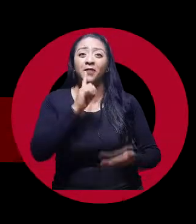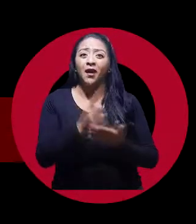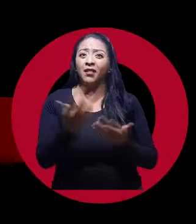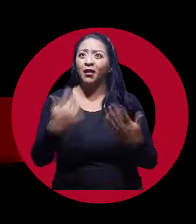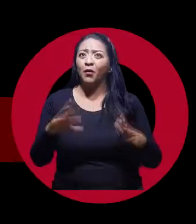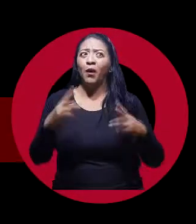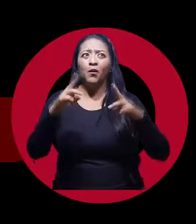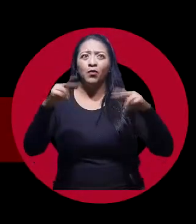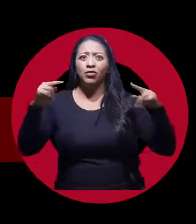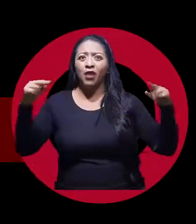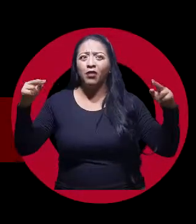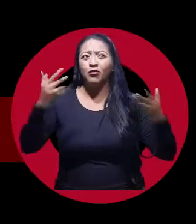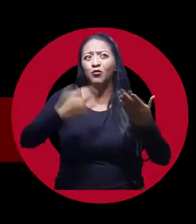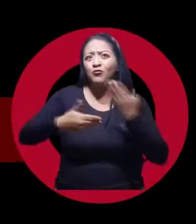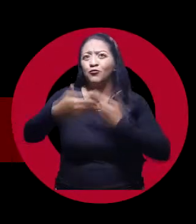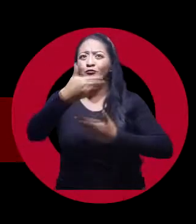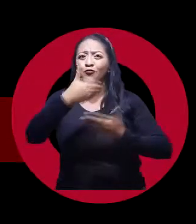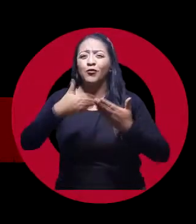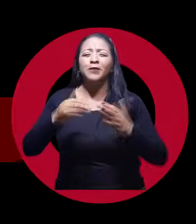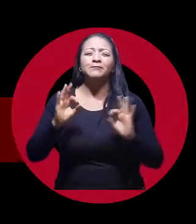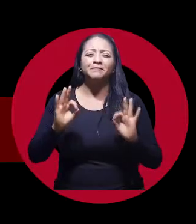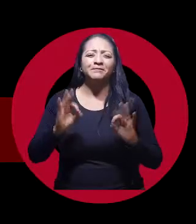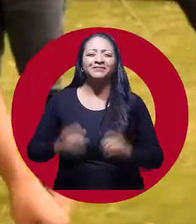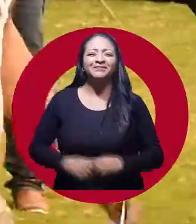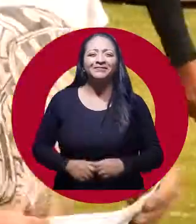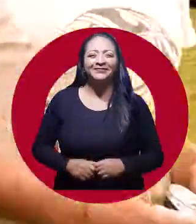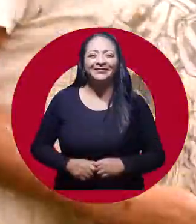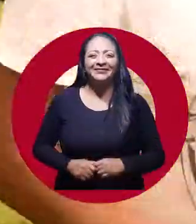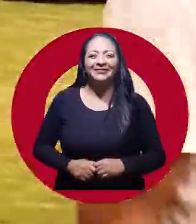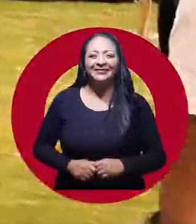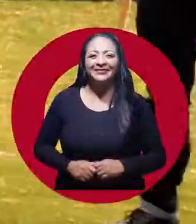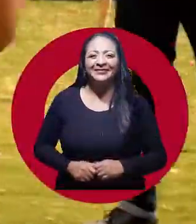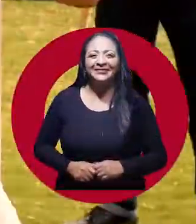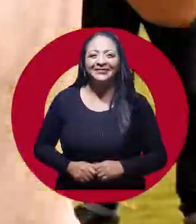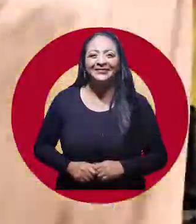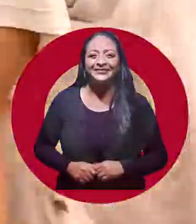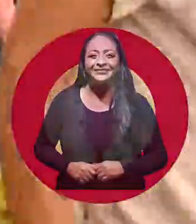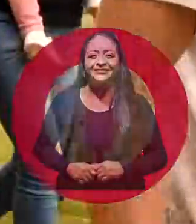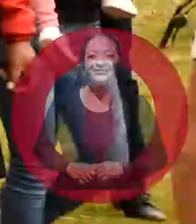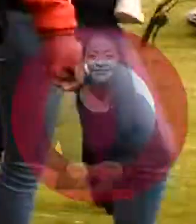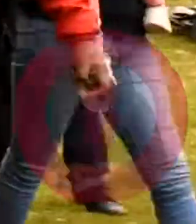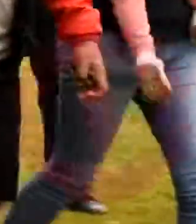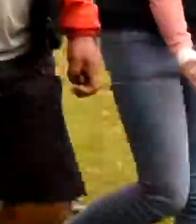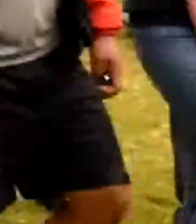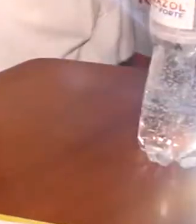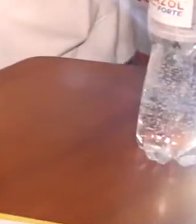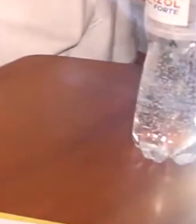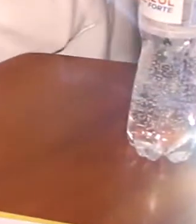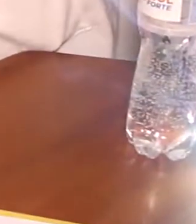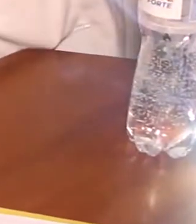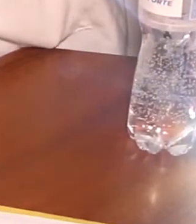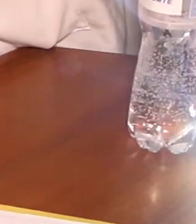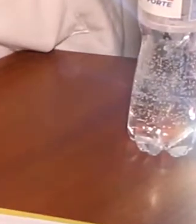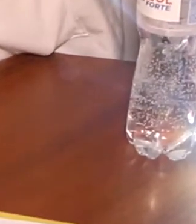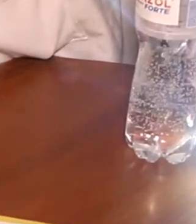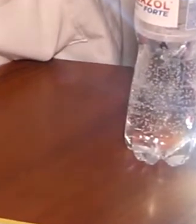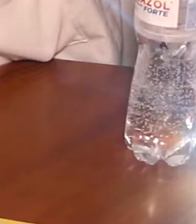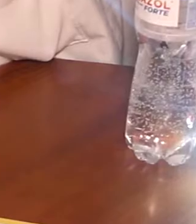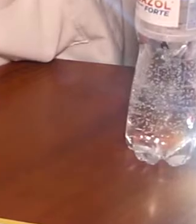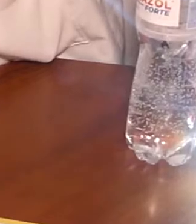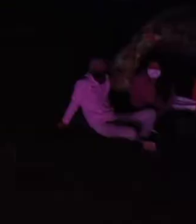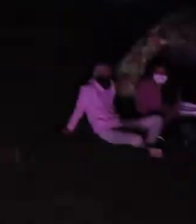algo al aire libre, algo que podemos convivir con la naturaleza. Paucar Tandana, Juishinayata, Otavalopa, municipio Huanguaquín,